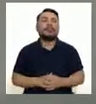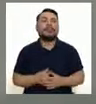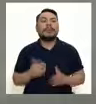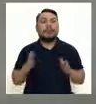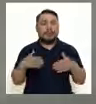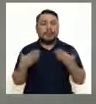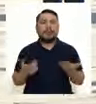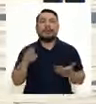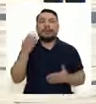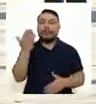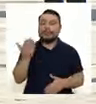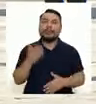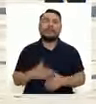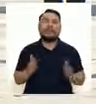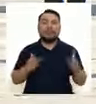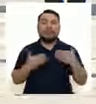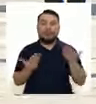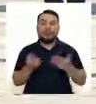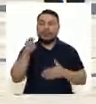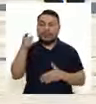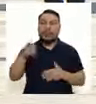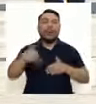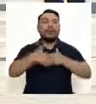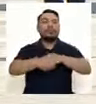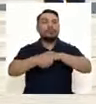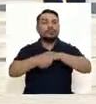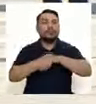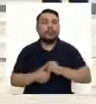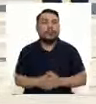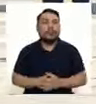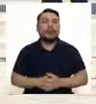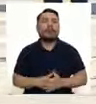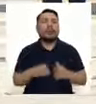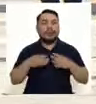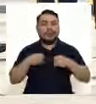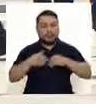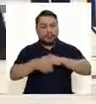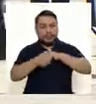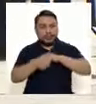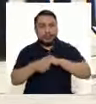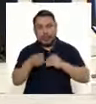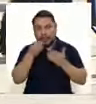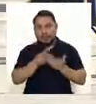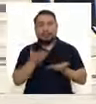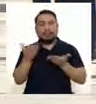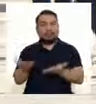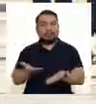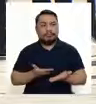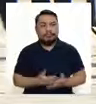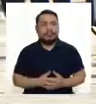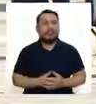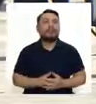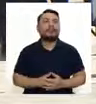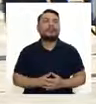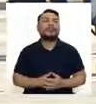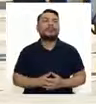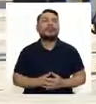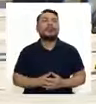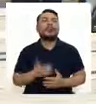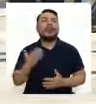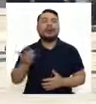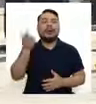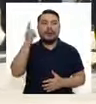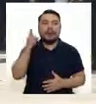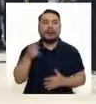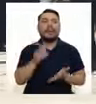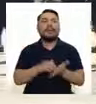para que pueda saludar, recibir, darle la bienvenida al líder,